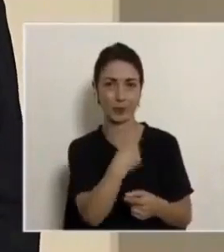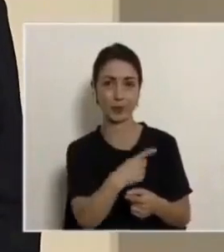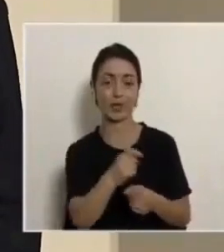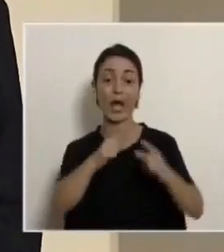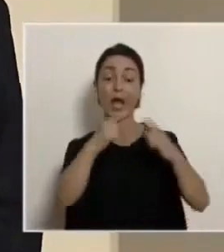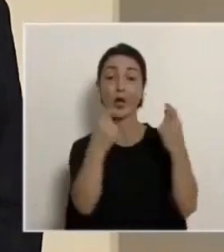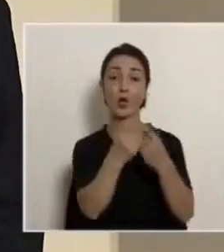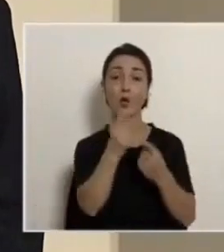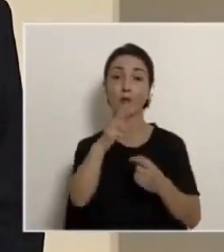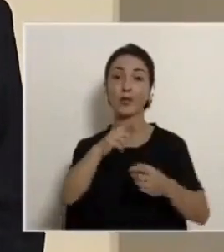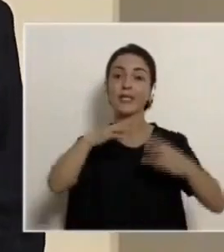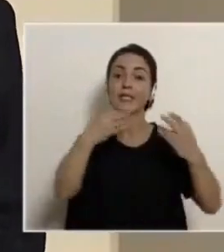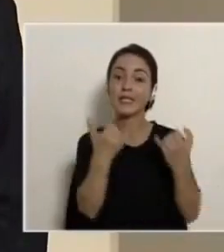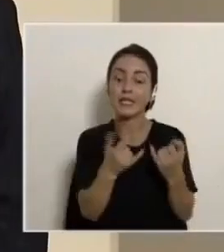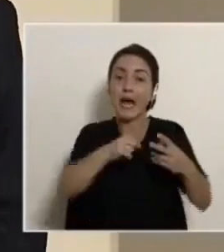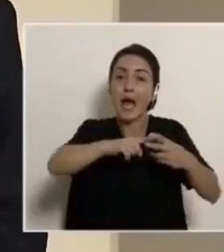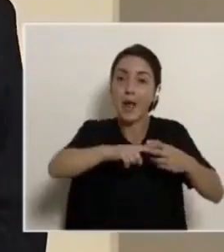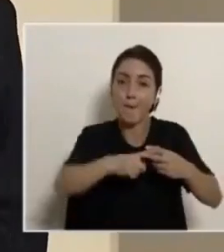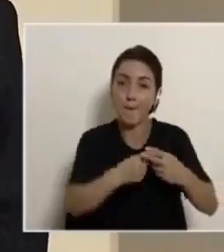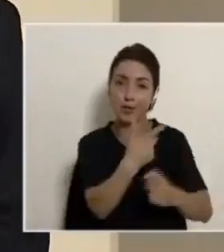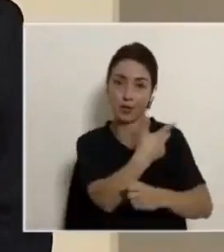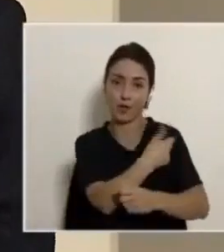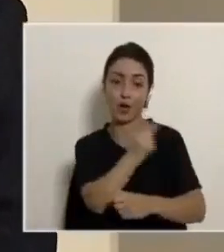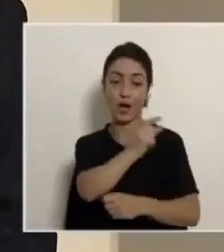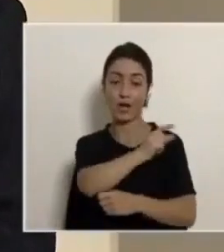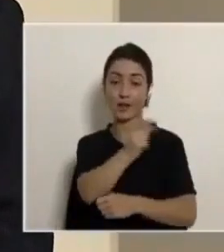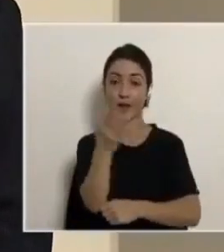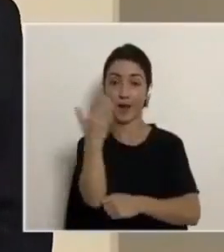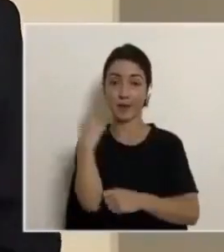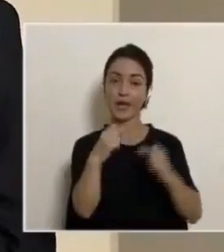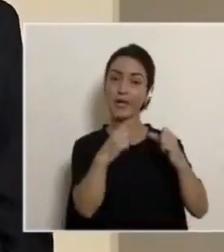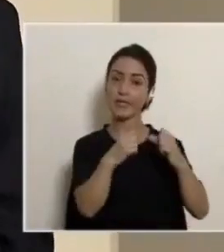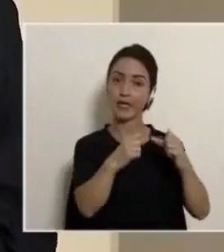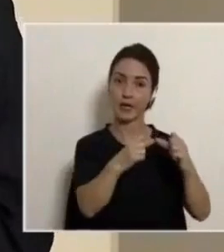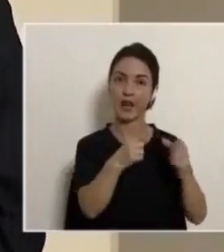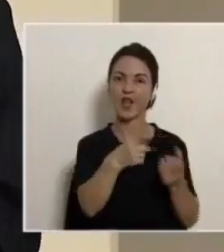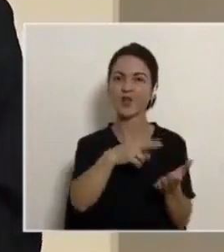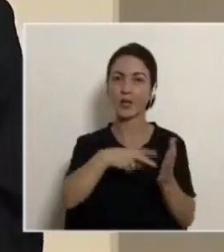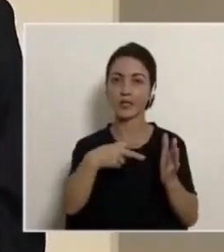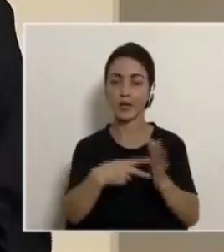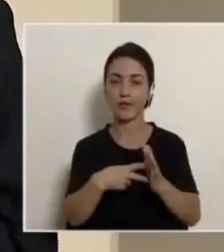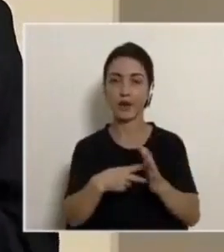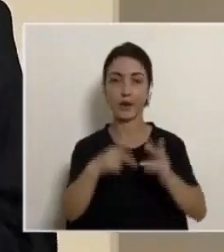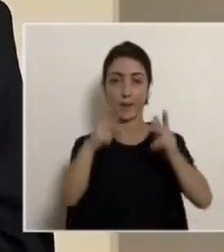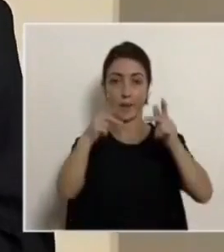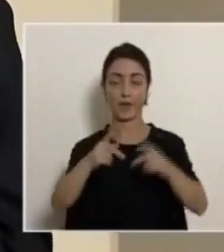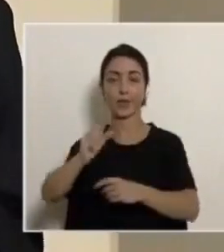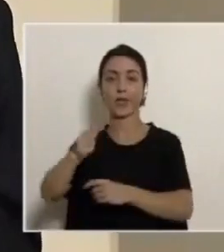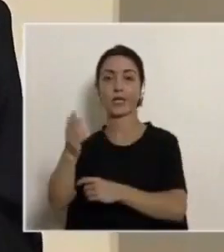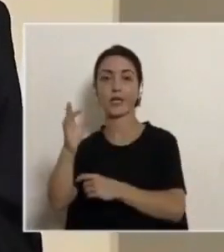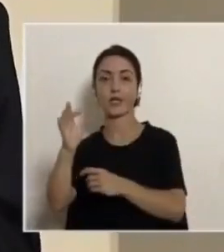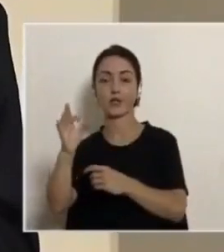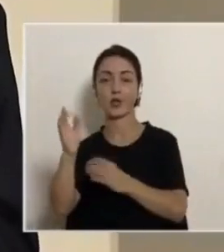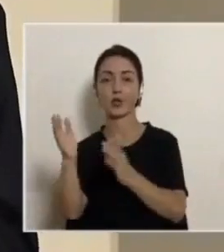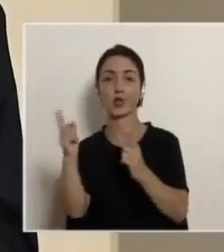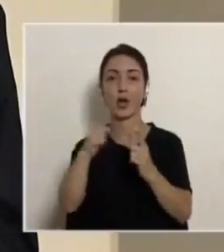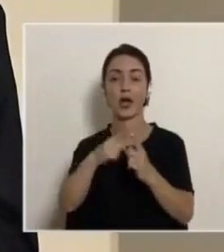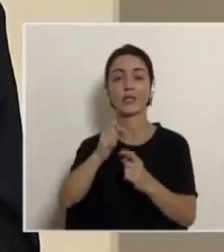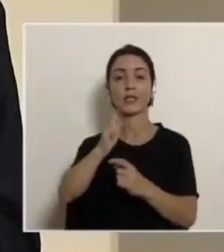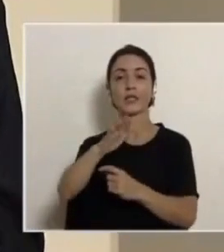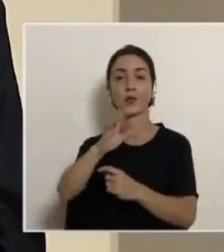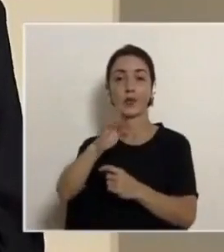3 ya se inició su vacunación desde la semana anterior y continúa. ¿Esto qué son? Son personas entre 18 y 57